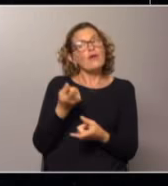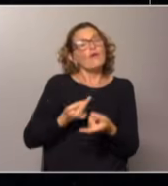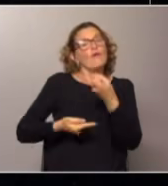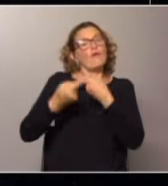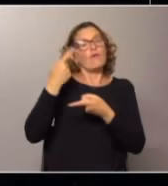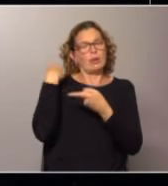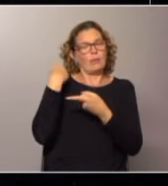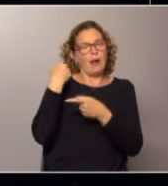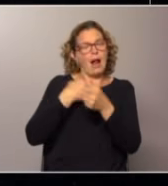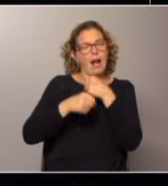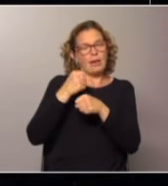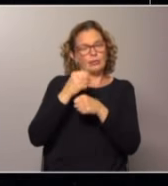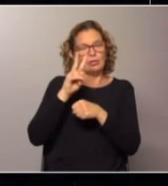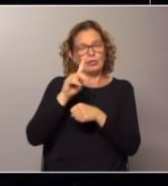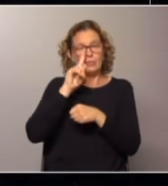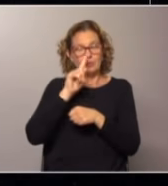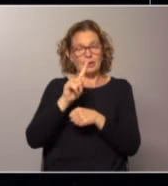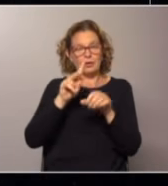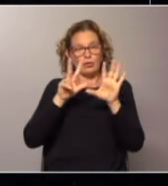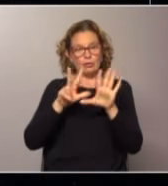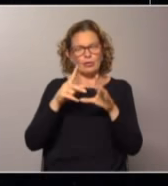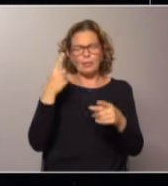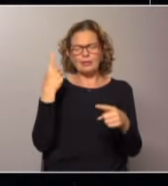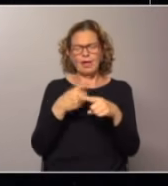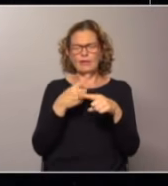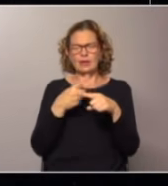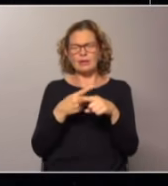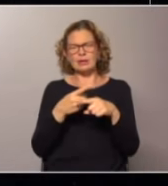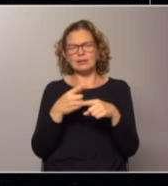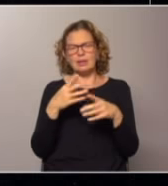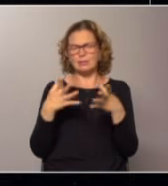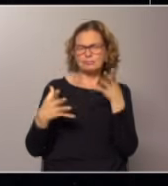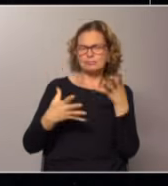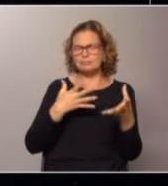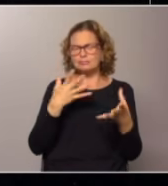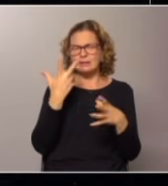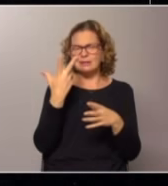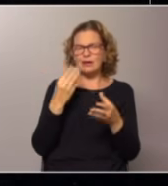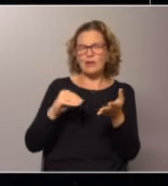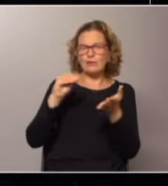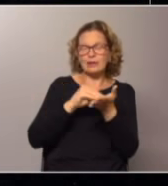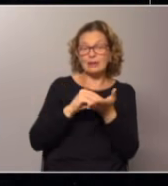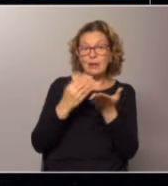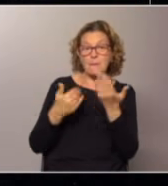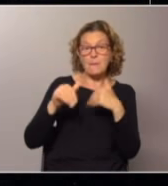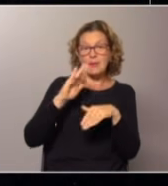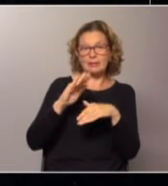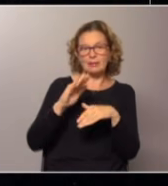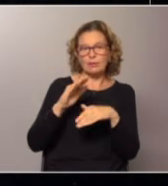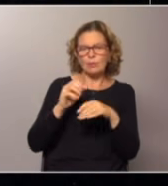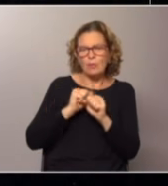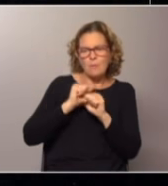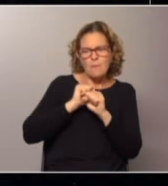esa fiesta que existía en el planeta de la especulación financiera que es tres veces más que la economía real cuando